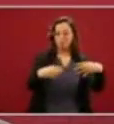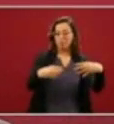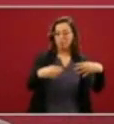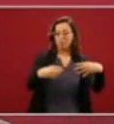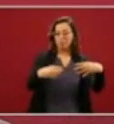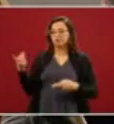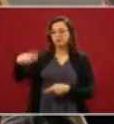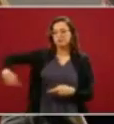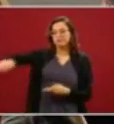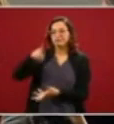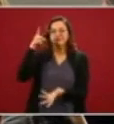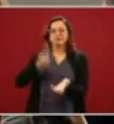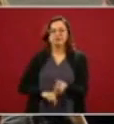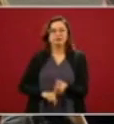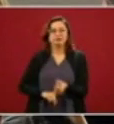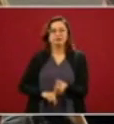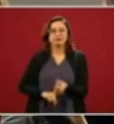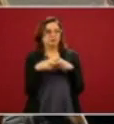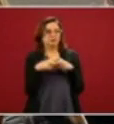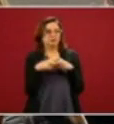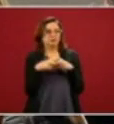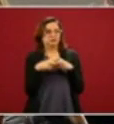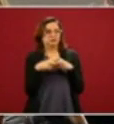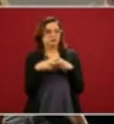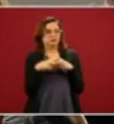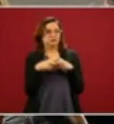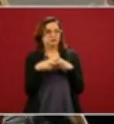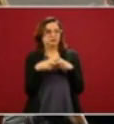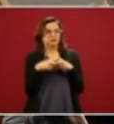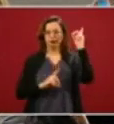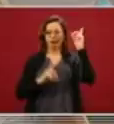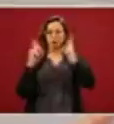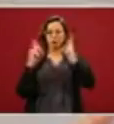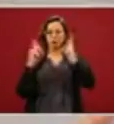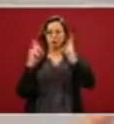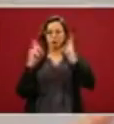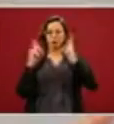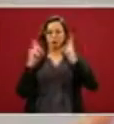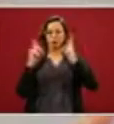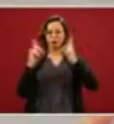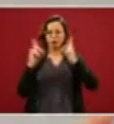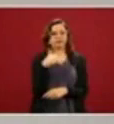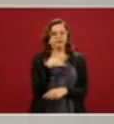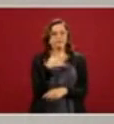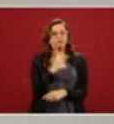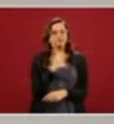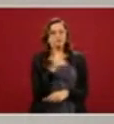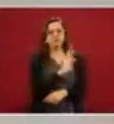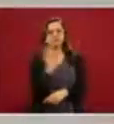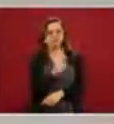enfermedades infecciosas. Porque la incertidumbre, la percepción de una